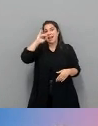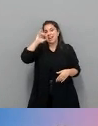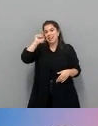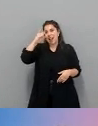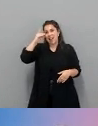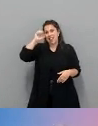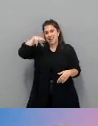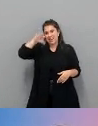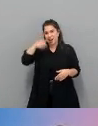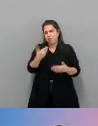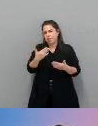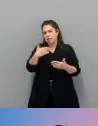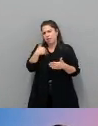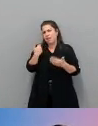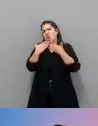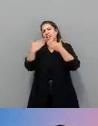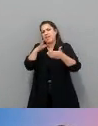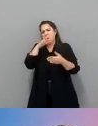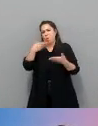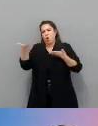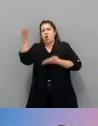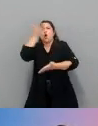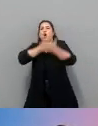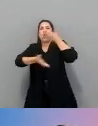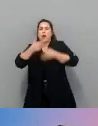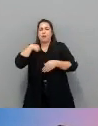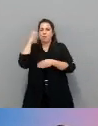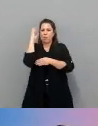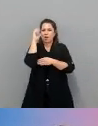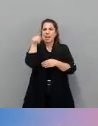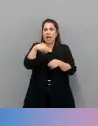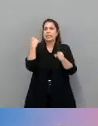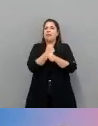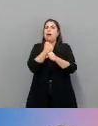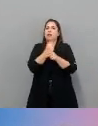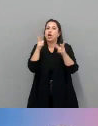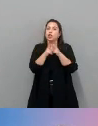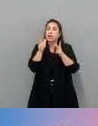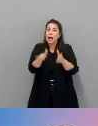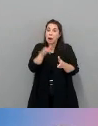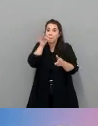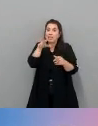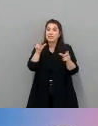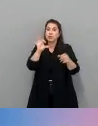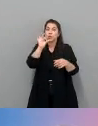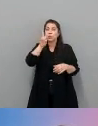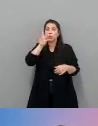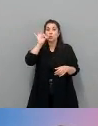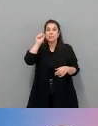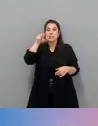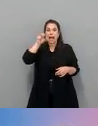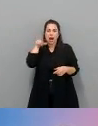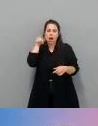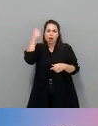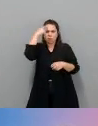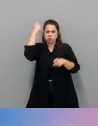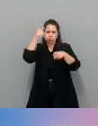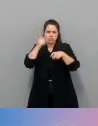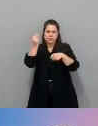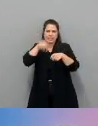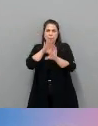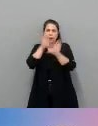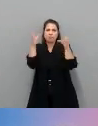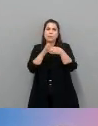su colaboración en esta ponencia, que es trabajadora social, y Susana, que es la psicóloga, también forma parte del equipo de atención